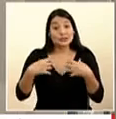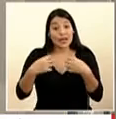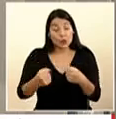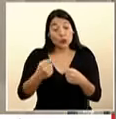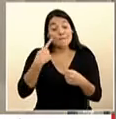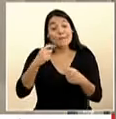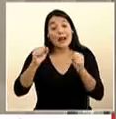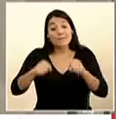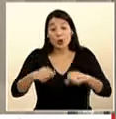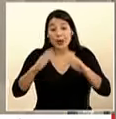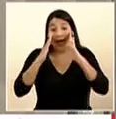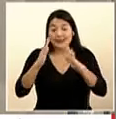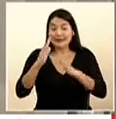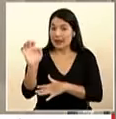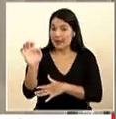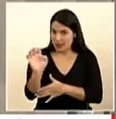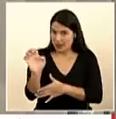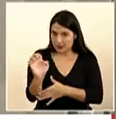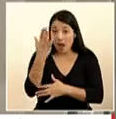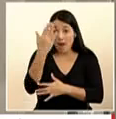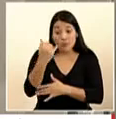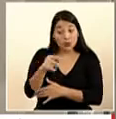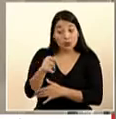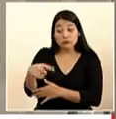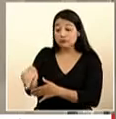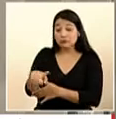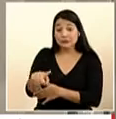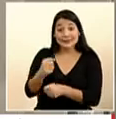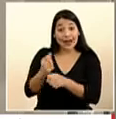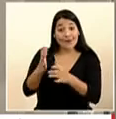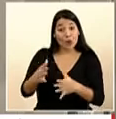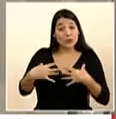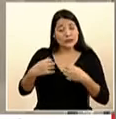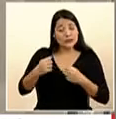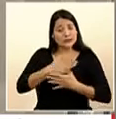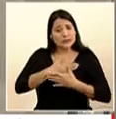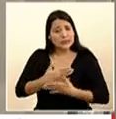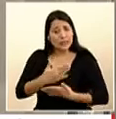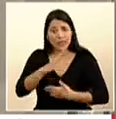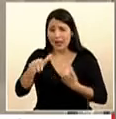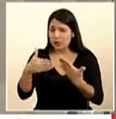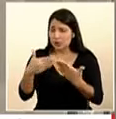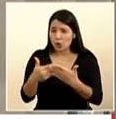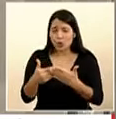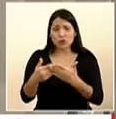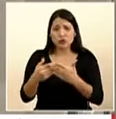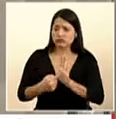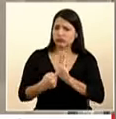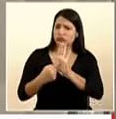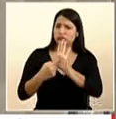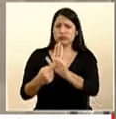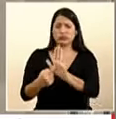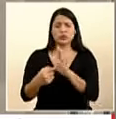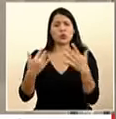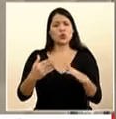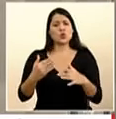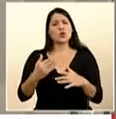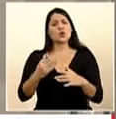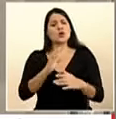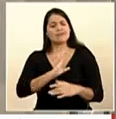realidad están dando el todo y están demostrando una altísima calidad humana profesional